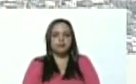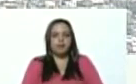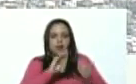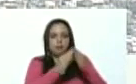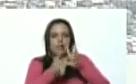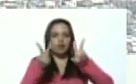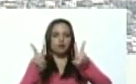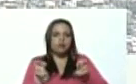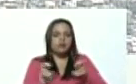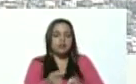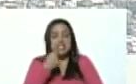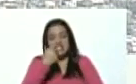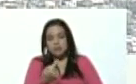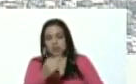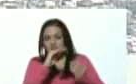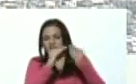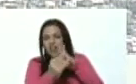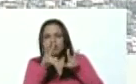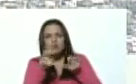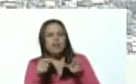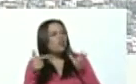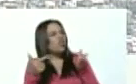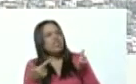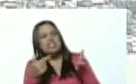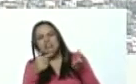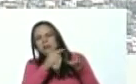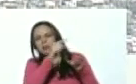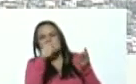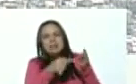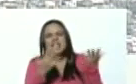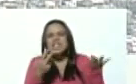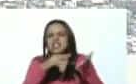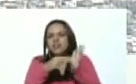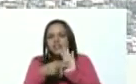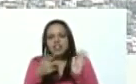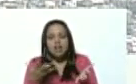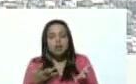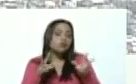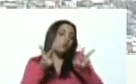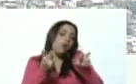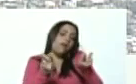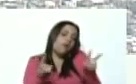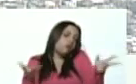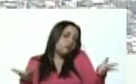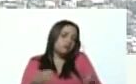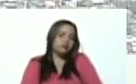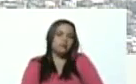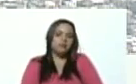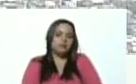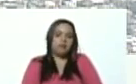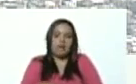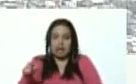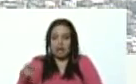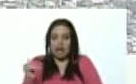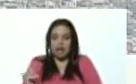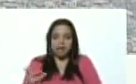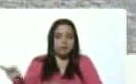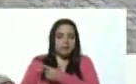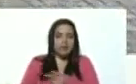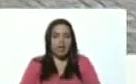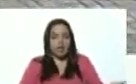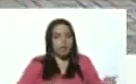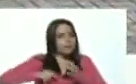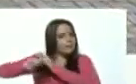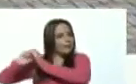Nuevo, cuando hablamos de Barrio Nuevo, ¿de qué se trata? Nuevo. ¿Ah? Aquí está invitado el Potro Álvarez,